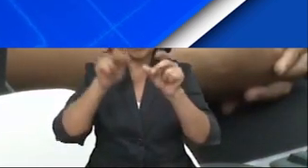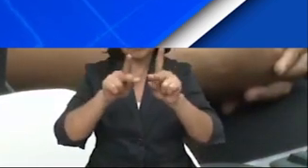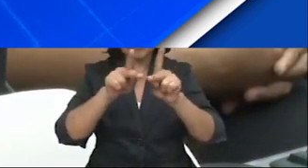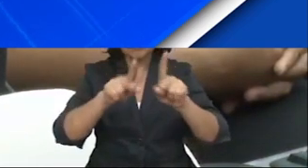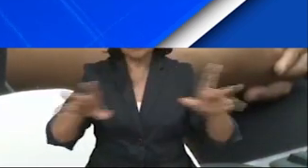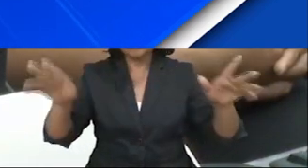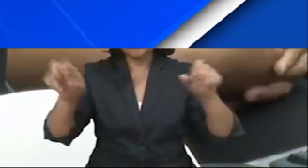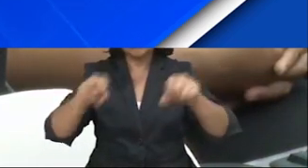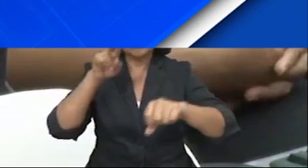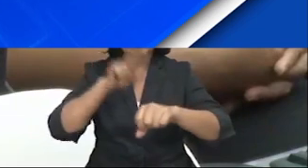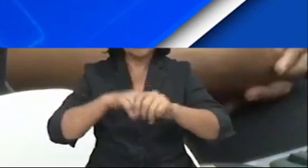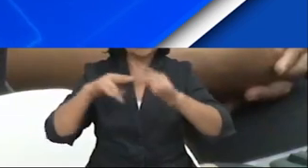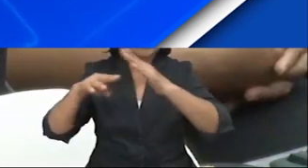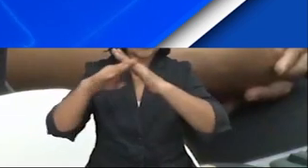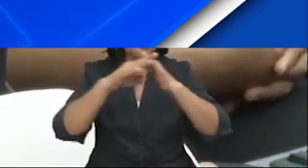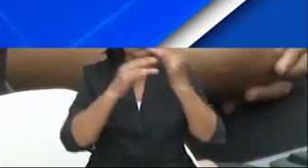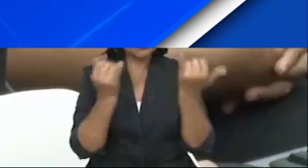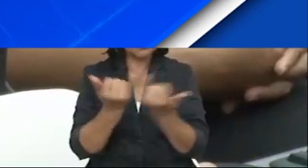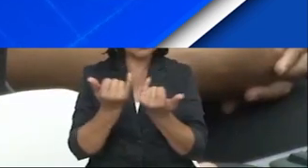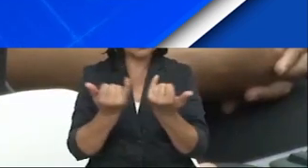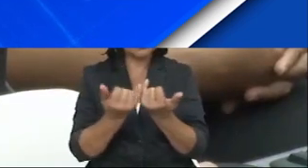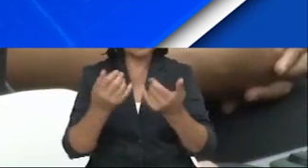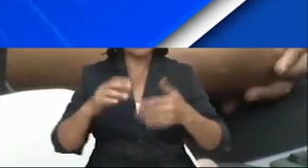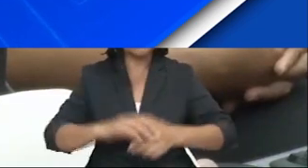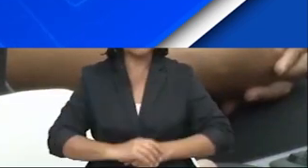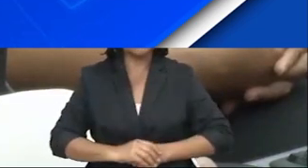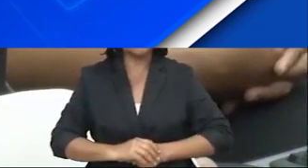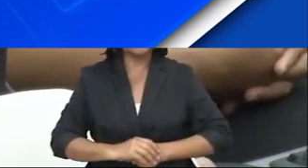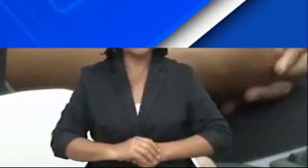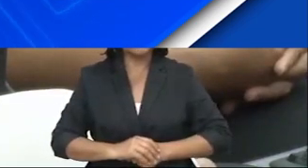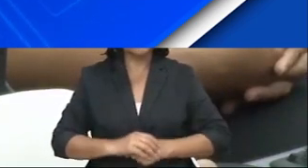Nacional de Lucha contra la Pobreza y el Desarrollo Humano